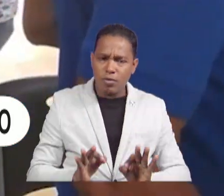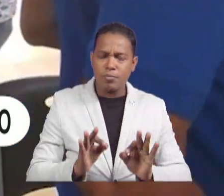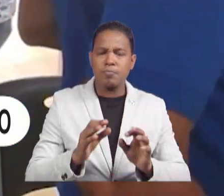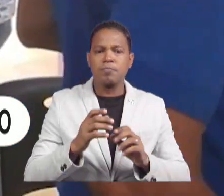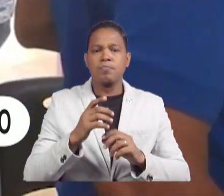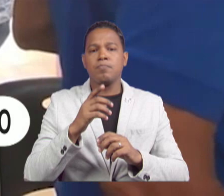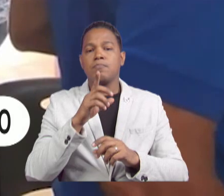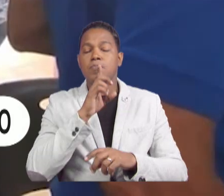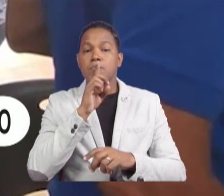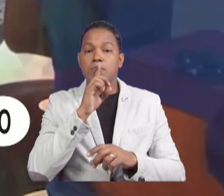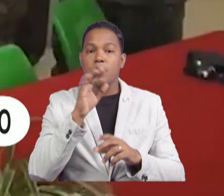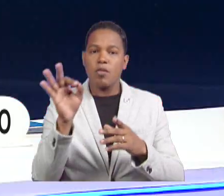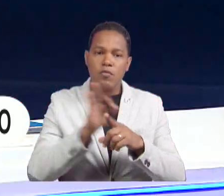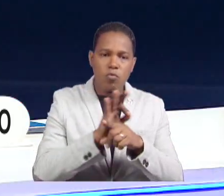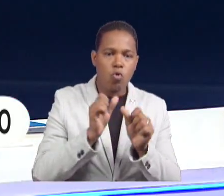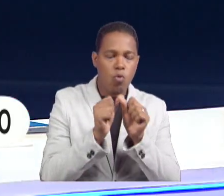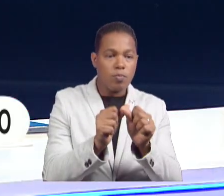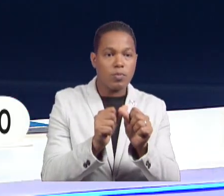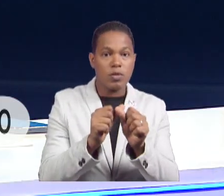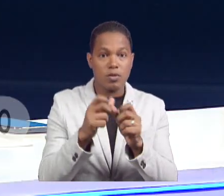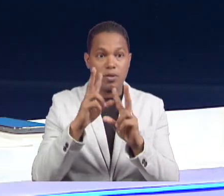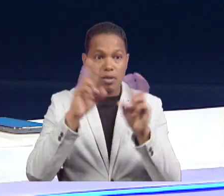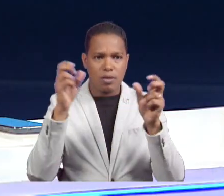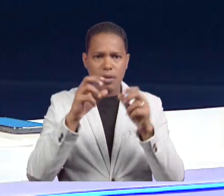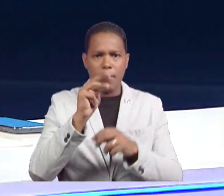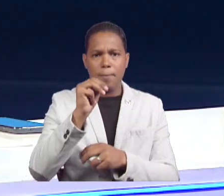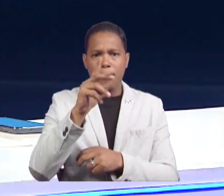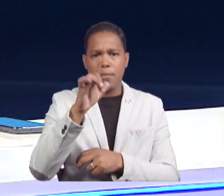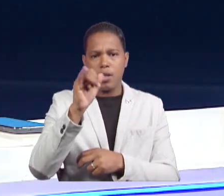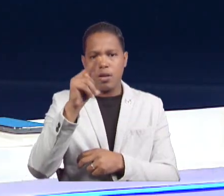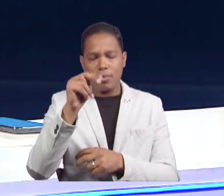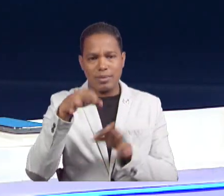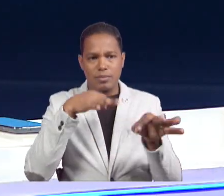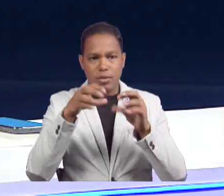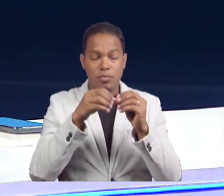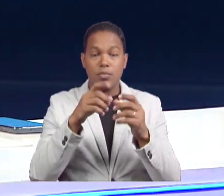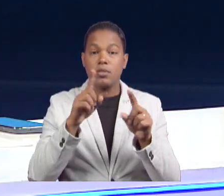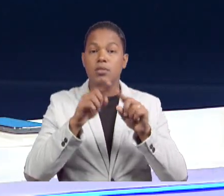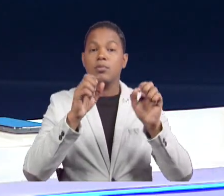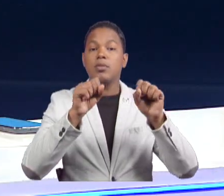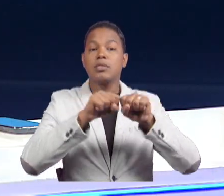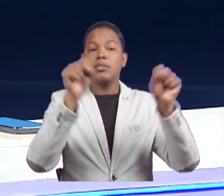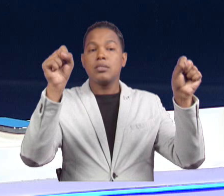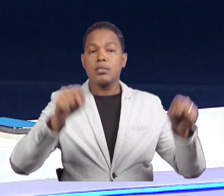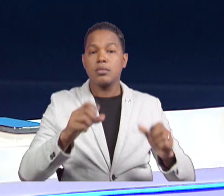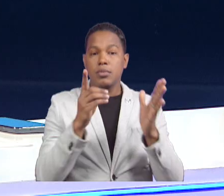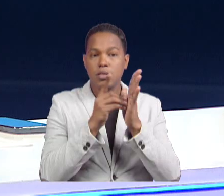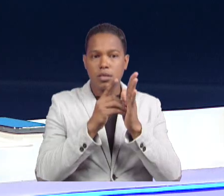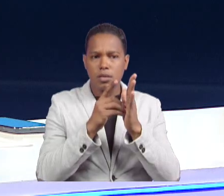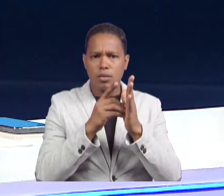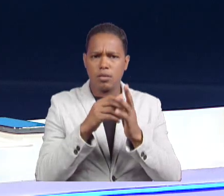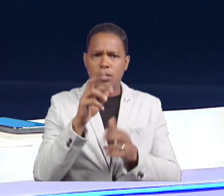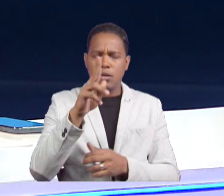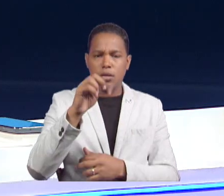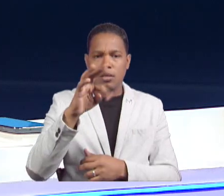Ustedes tendrán mayores detalles. Este tema lo ha trabajado Melvin Toribio también a través de nuestras plataformas, por ejemplo en RTV